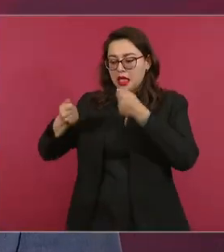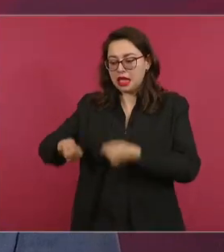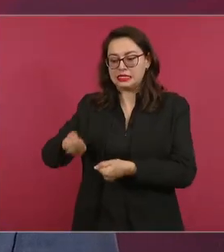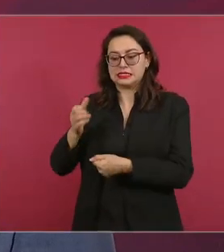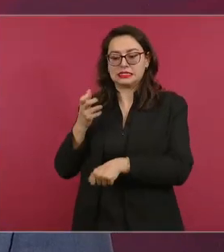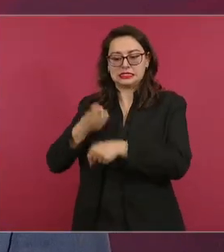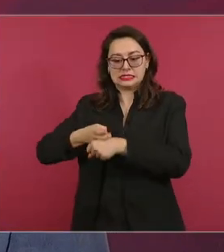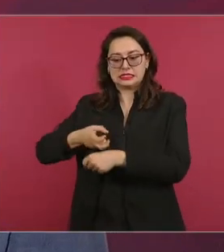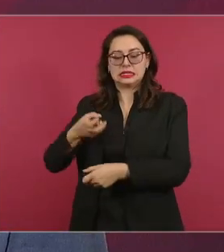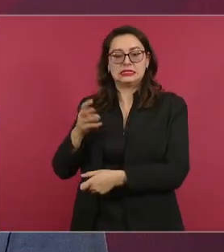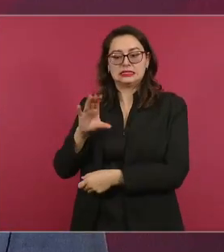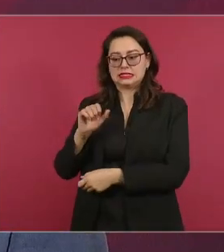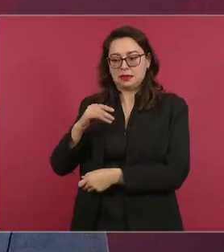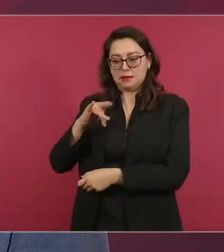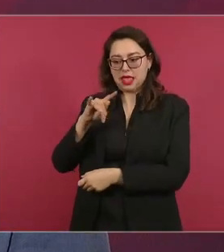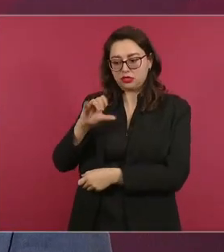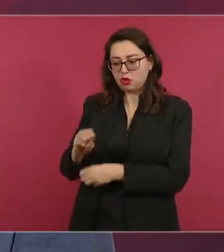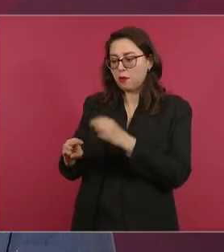de construcción.